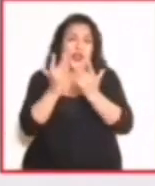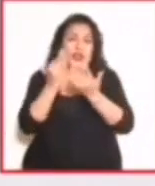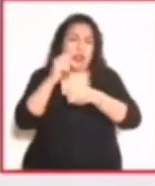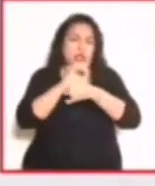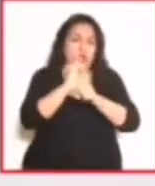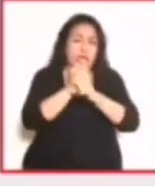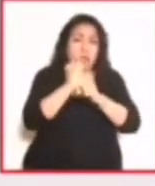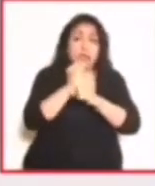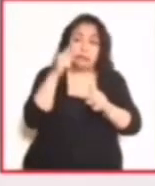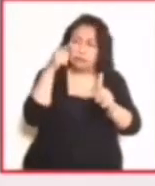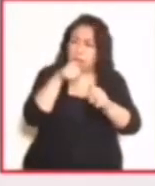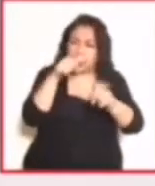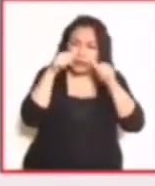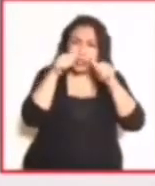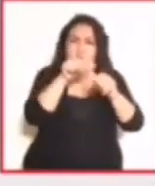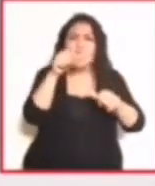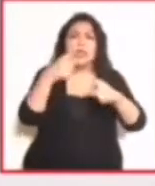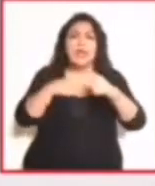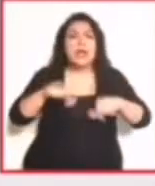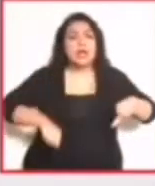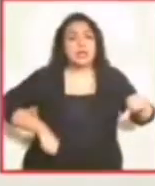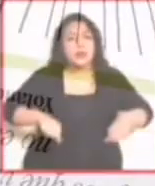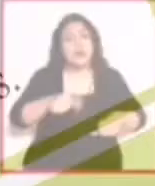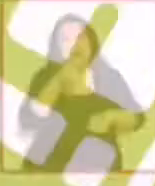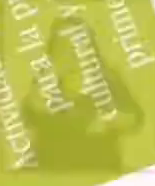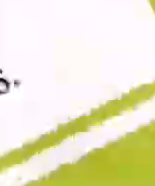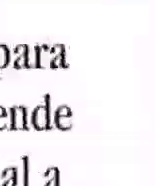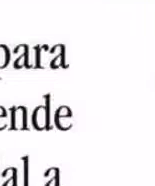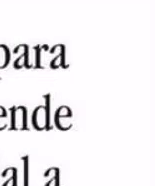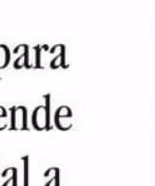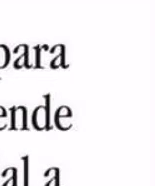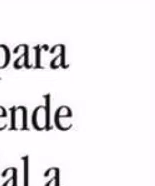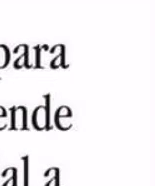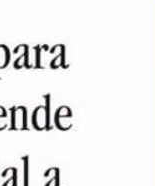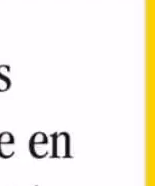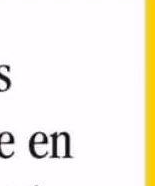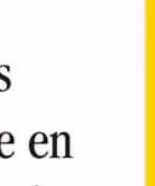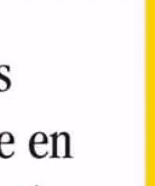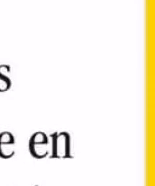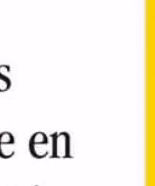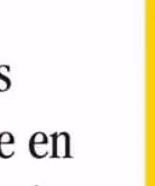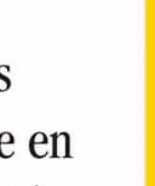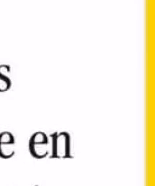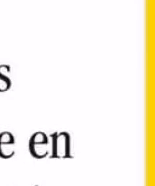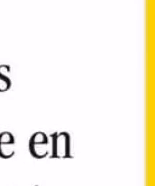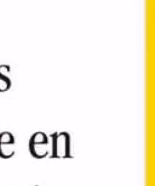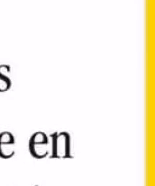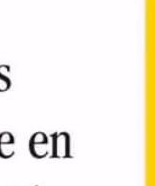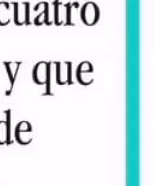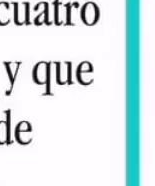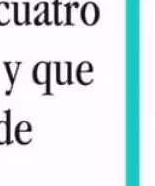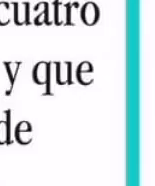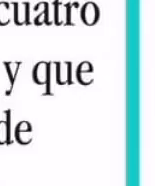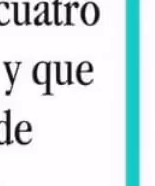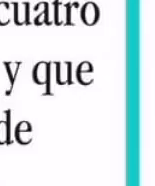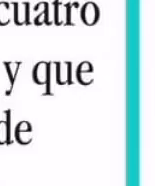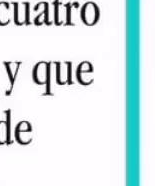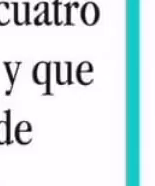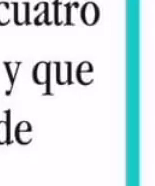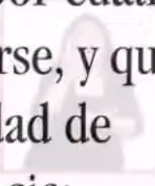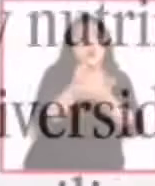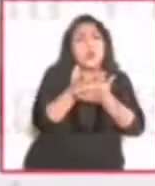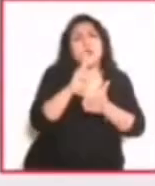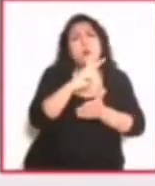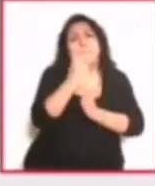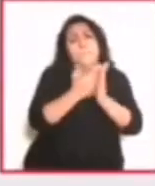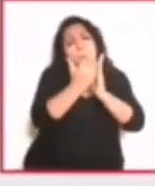particular, le han puesto atención a las actividades para el público entre 0 y 12 años de edad. No fue solamente la programación